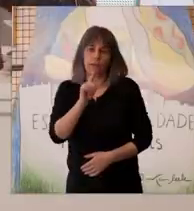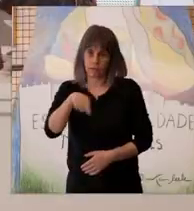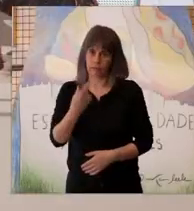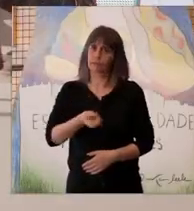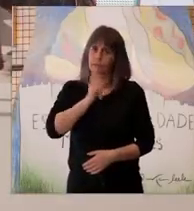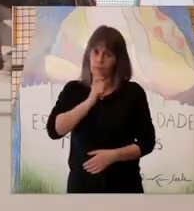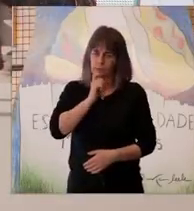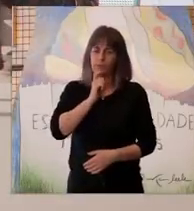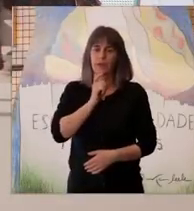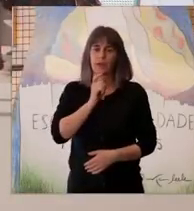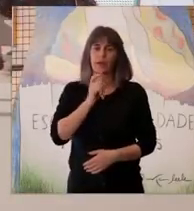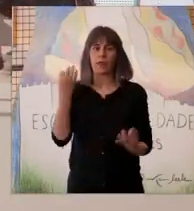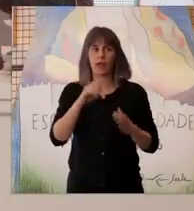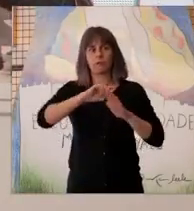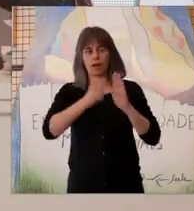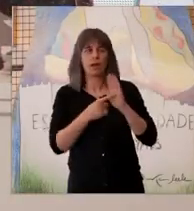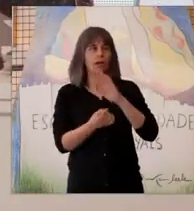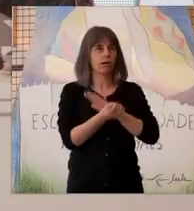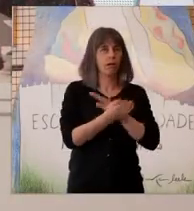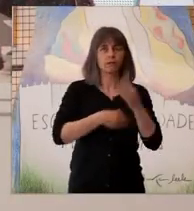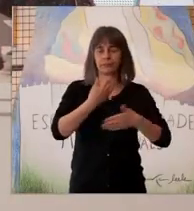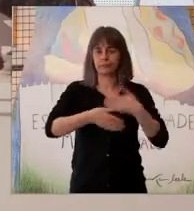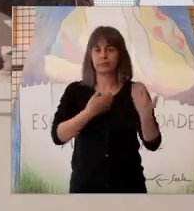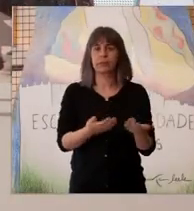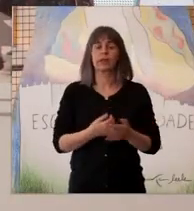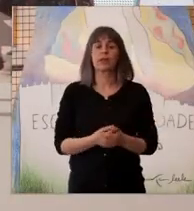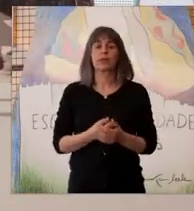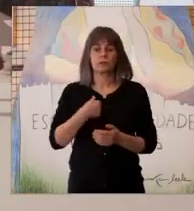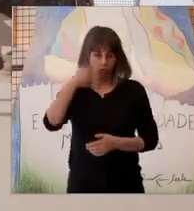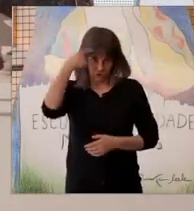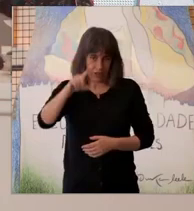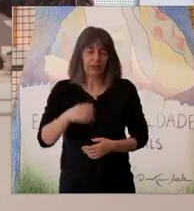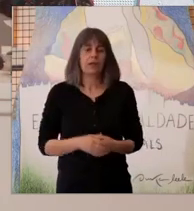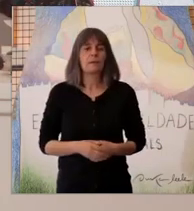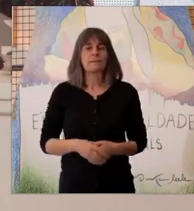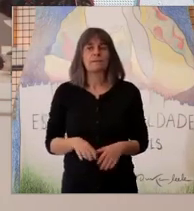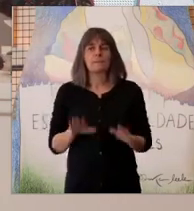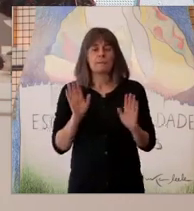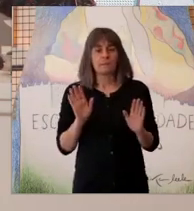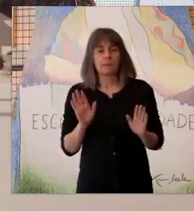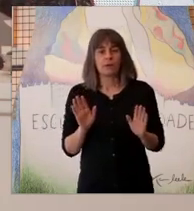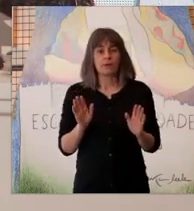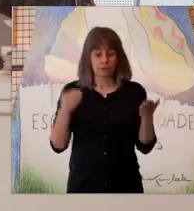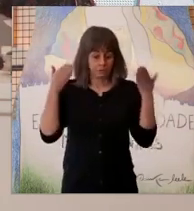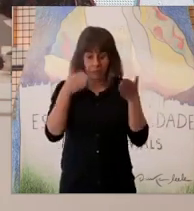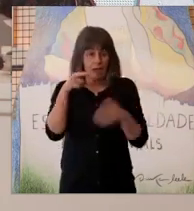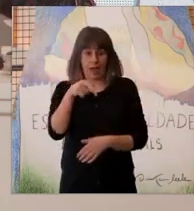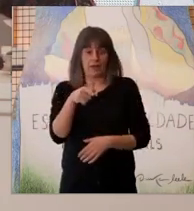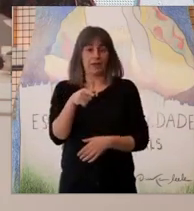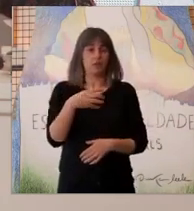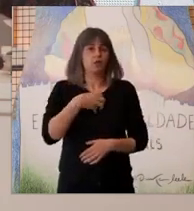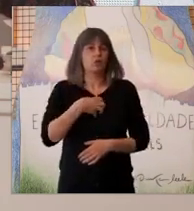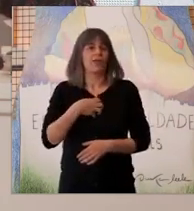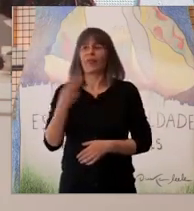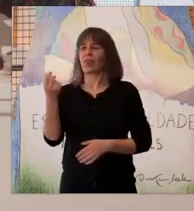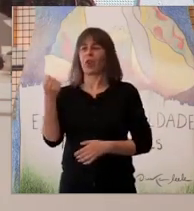obviamente legislar etcétera etcétera estoy segura y además lo sé y me consta Pero pero ahí o sea es que no puede ser que el dinero